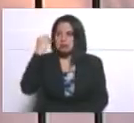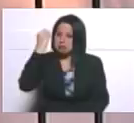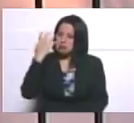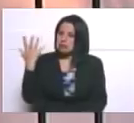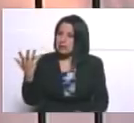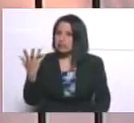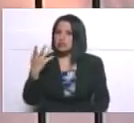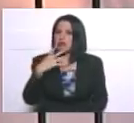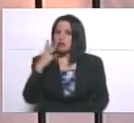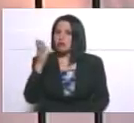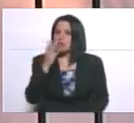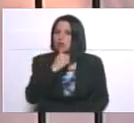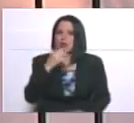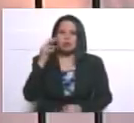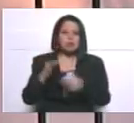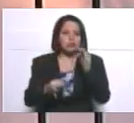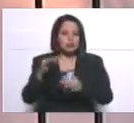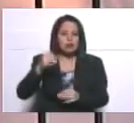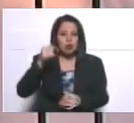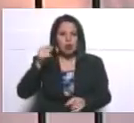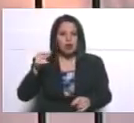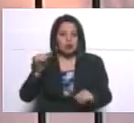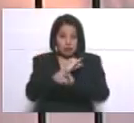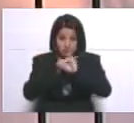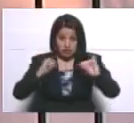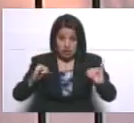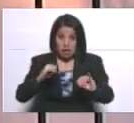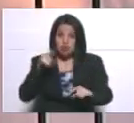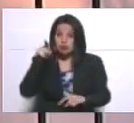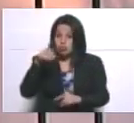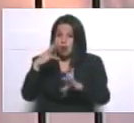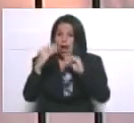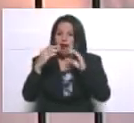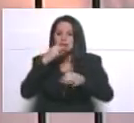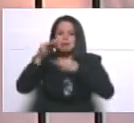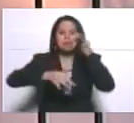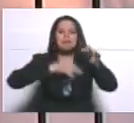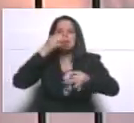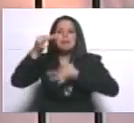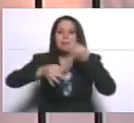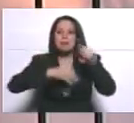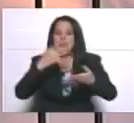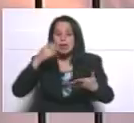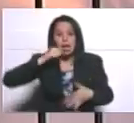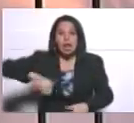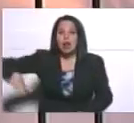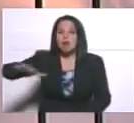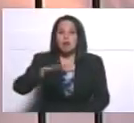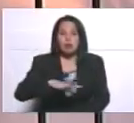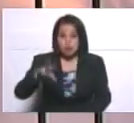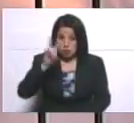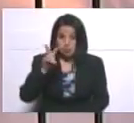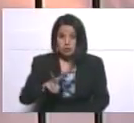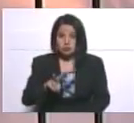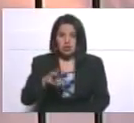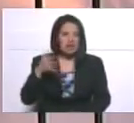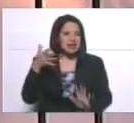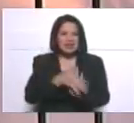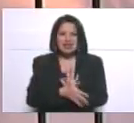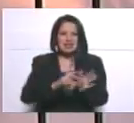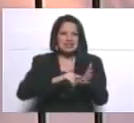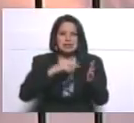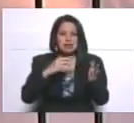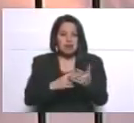sería justo que termináramos este programa sin que tú le expliques nuevamente al pueblo de Venezuela cuál es